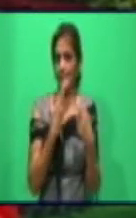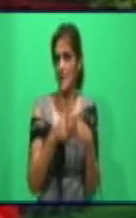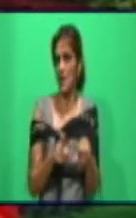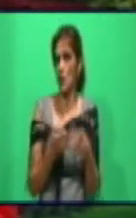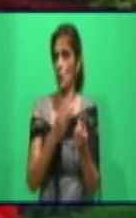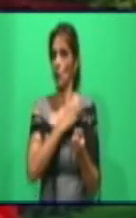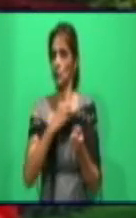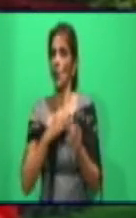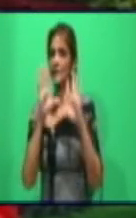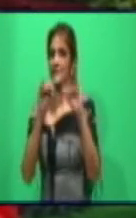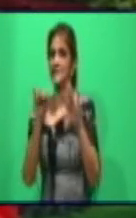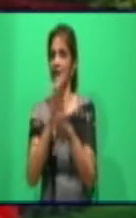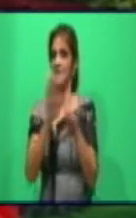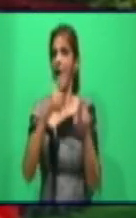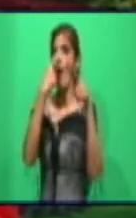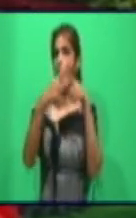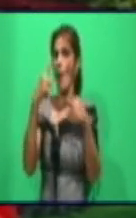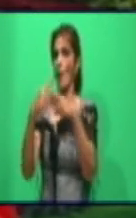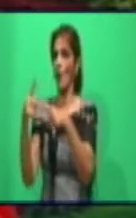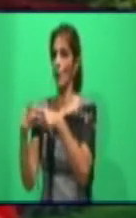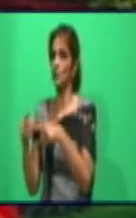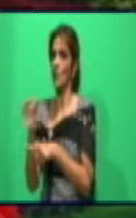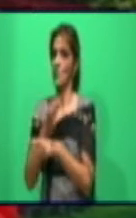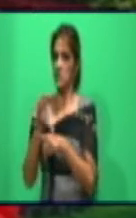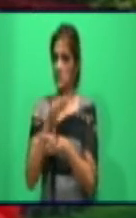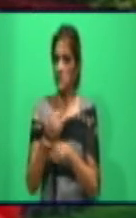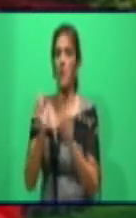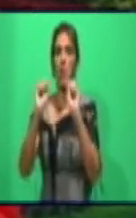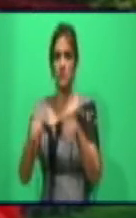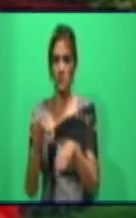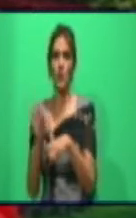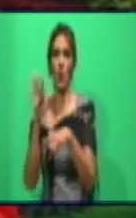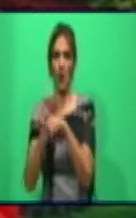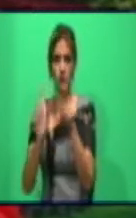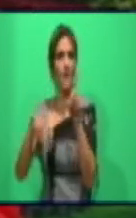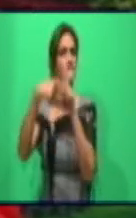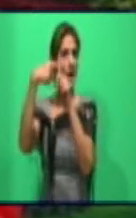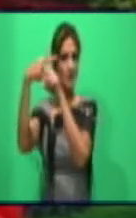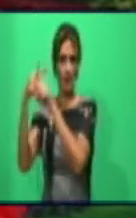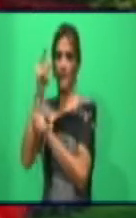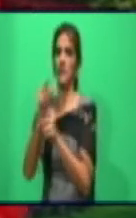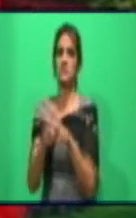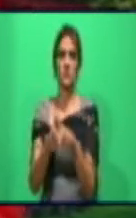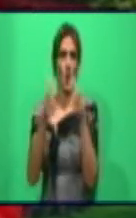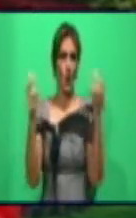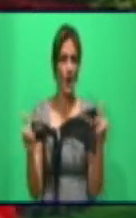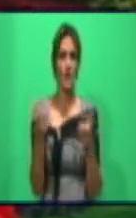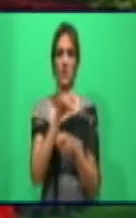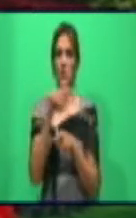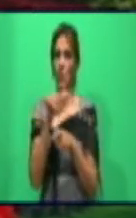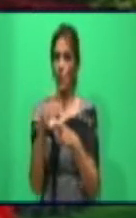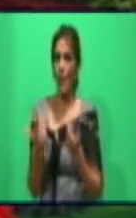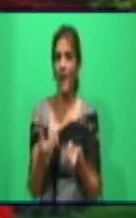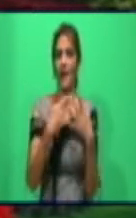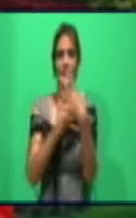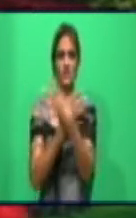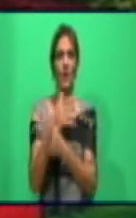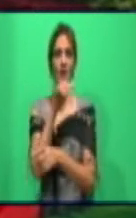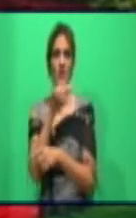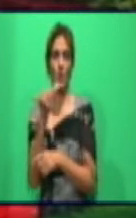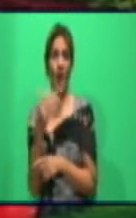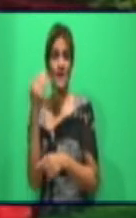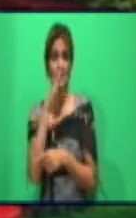y es una tendencia que su barrio cauto a que se incremente campechuela a que se incremente guisa y cuando